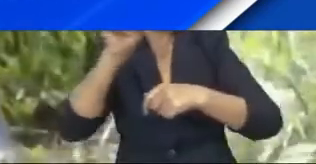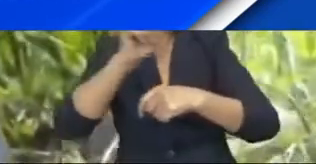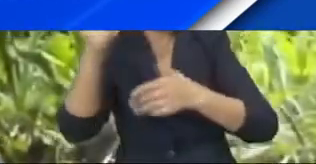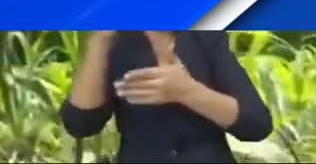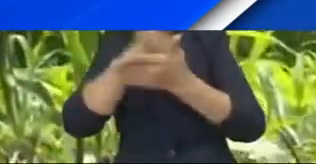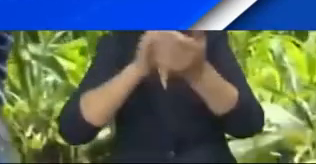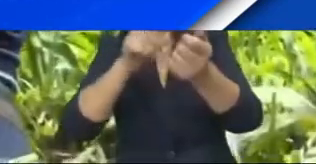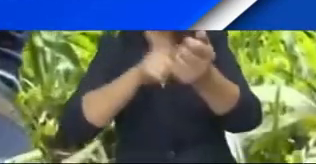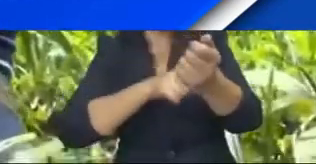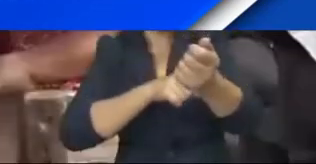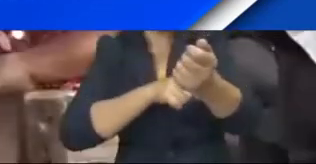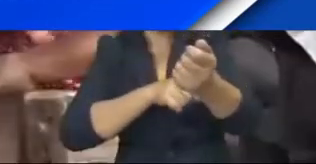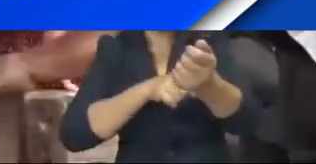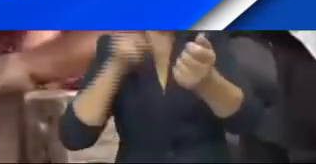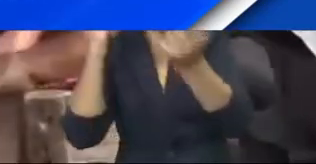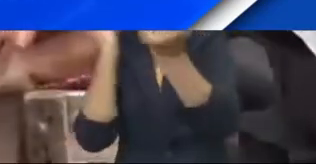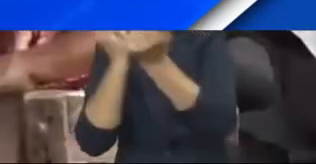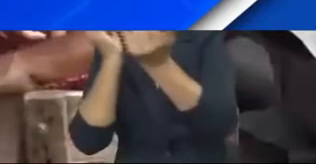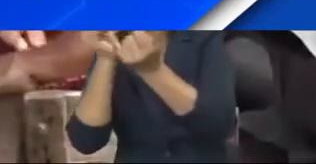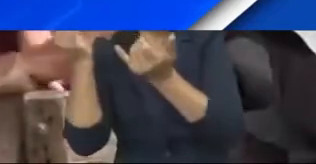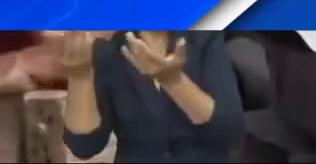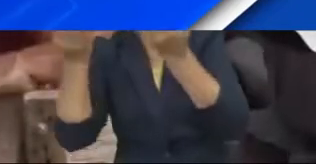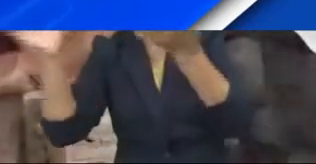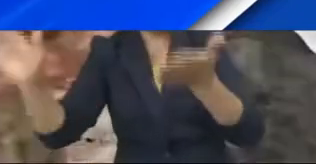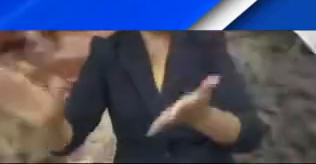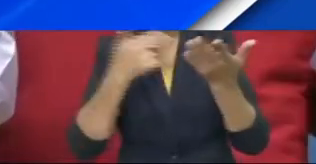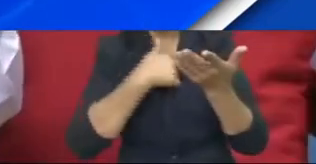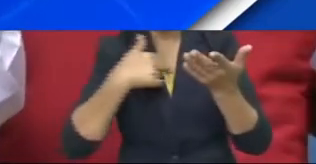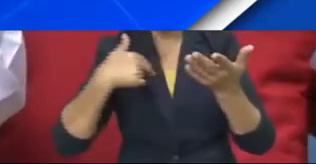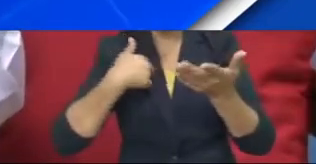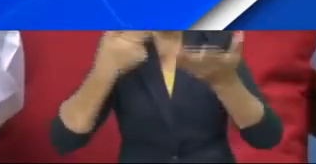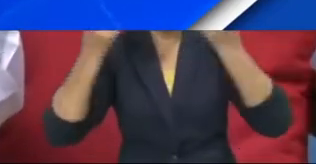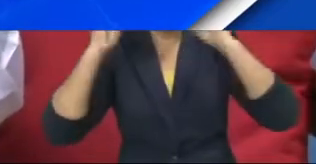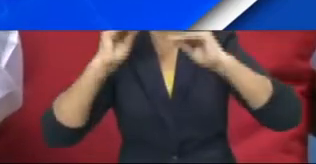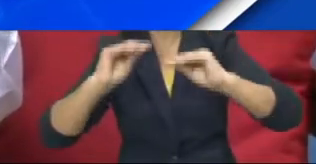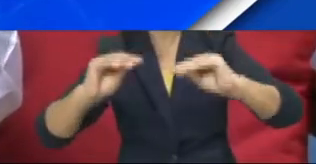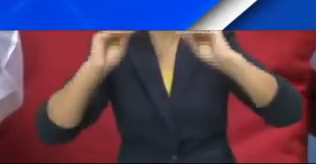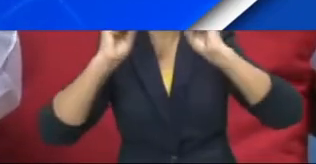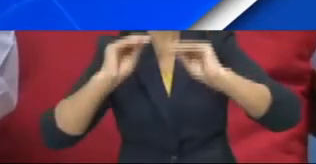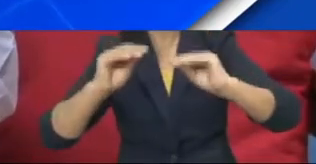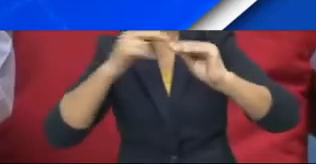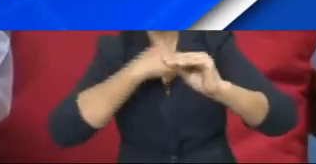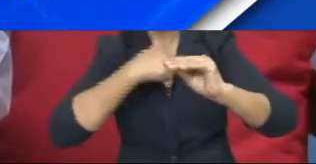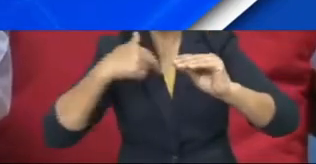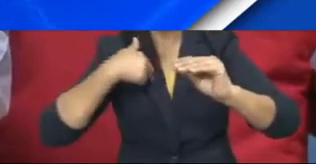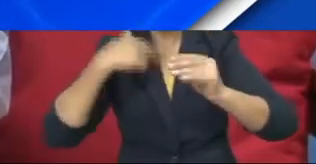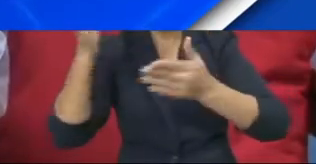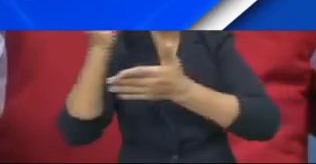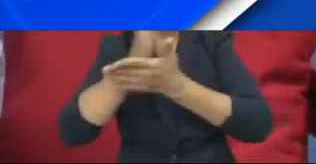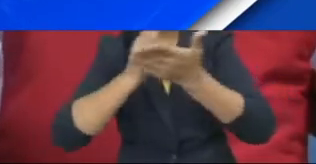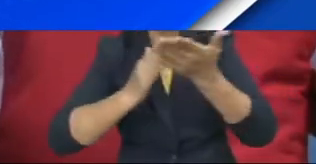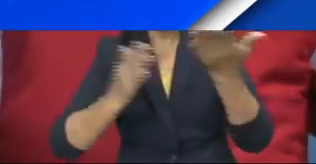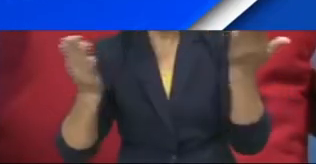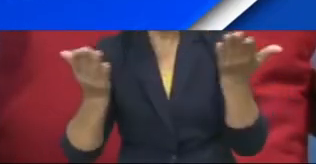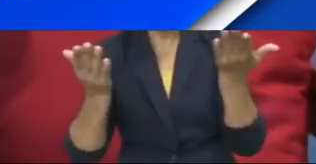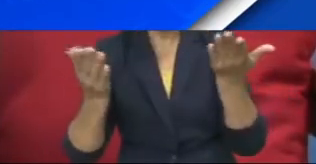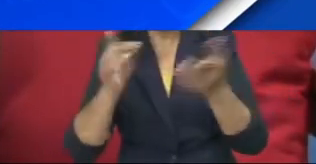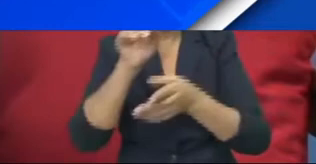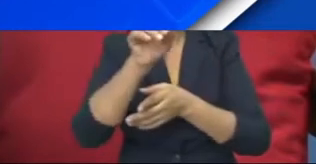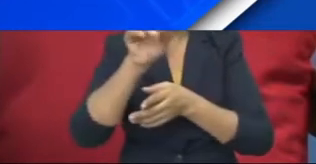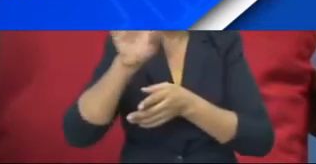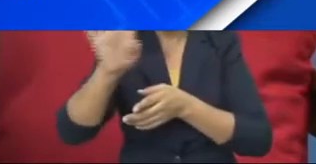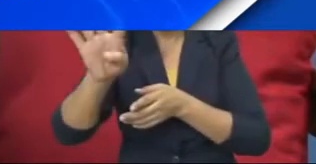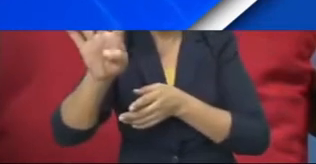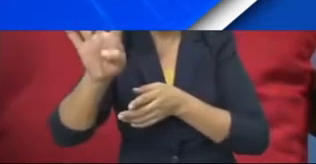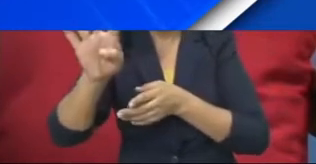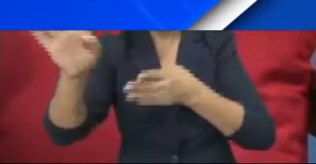Tenemos aquí Sí. nuevas tecnologías, ¿verdad?, que hemos venido ya presentando algunas de ellas. Tenemos 14 centros